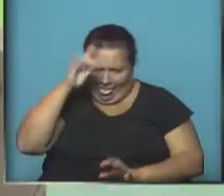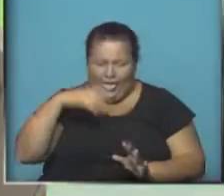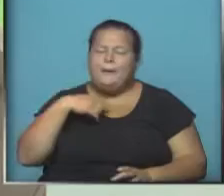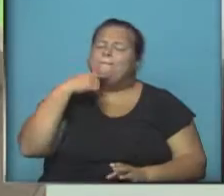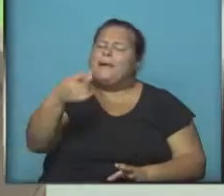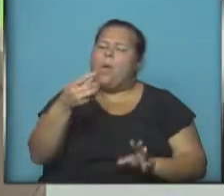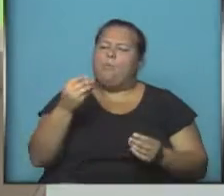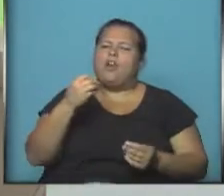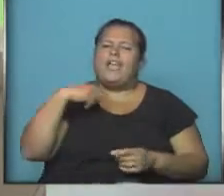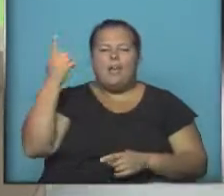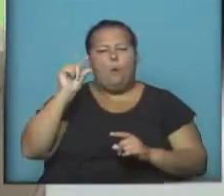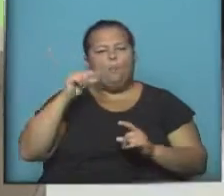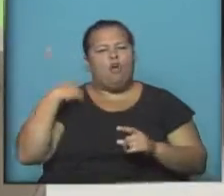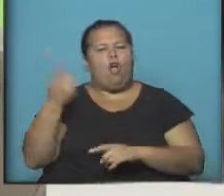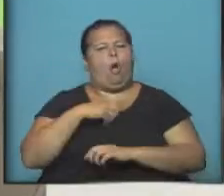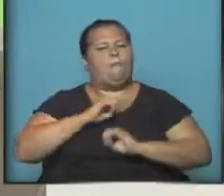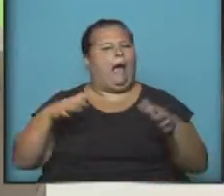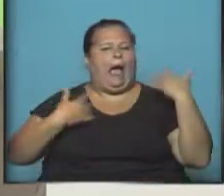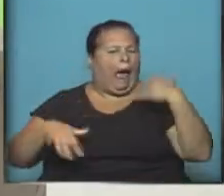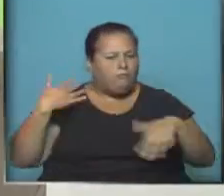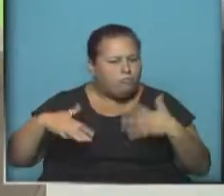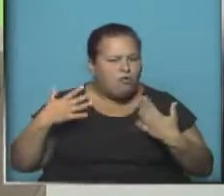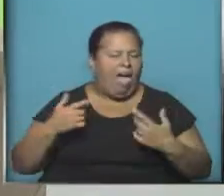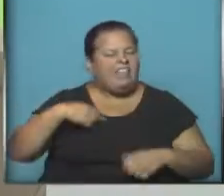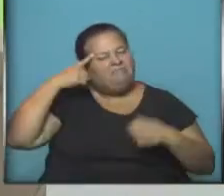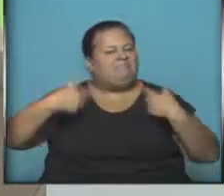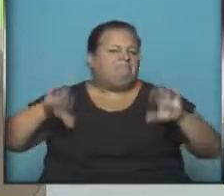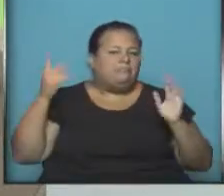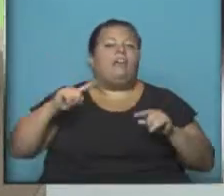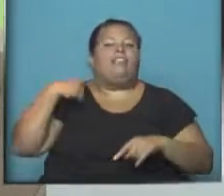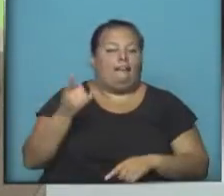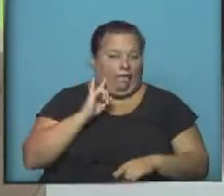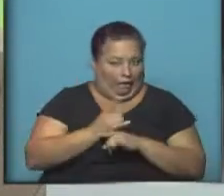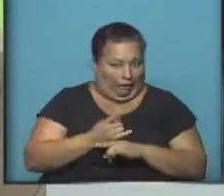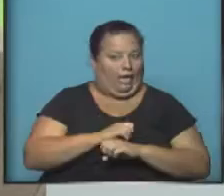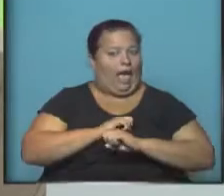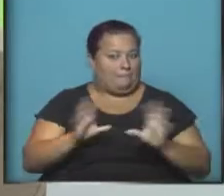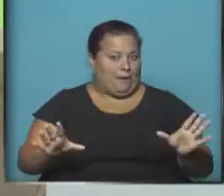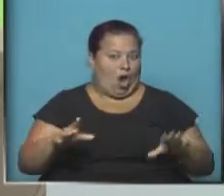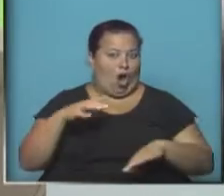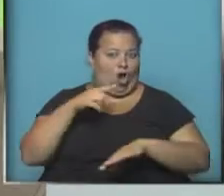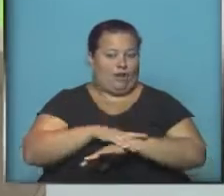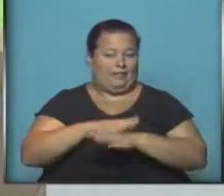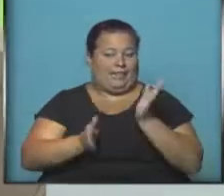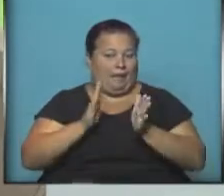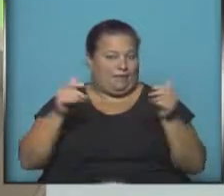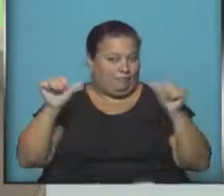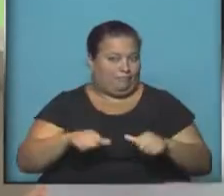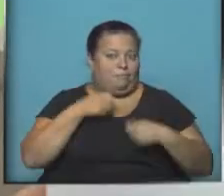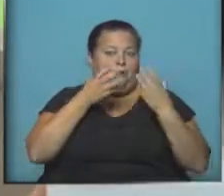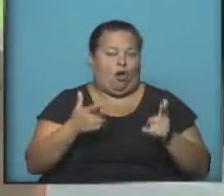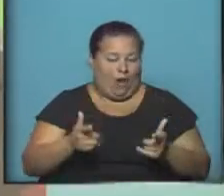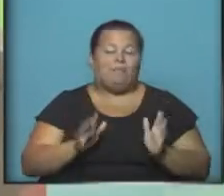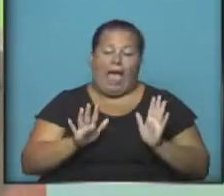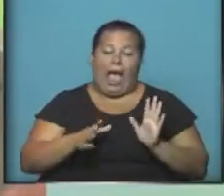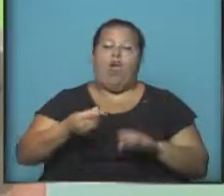la sensación que hacemos un poco de manera apurada o tomamos decisiones que después pueden ir en detrimento del propio tratamiento, la recuperación. Sí,